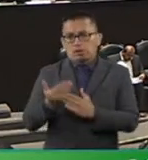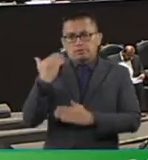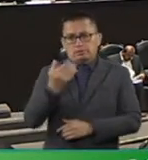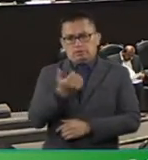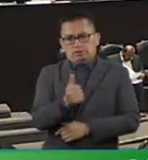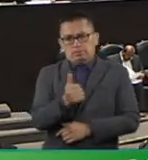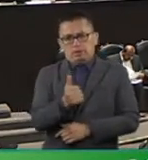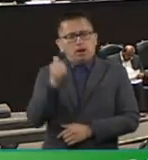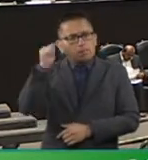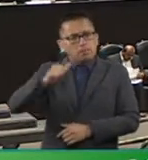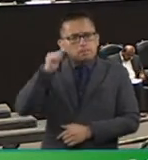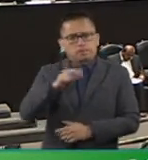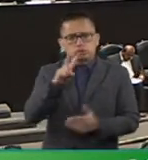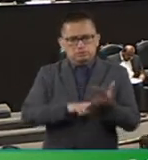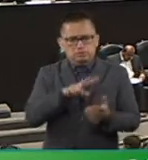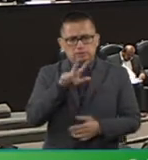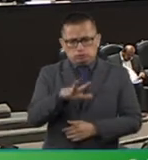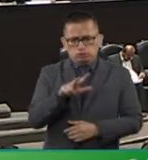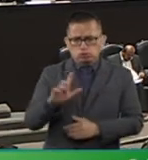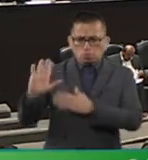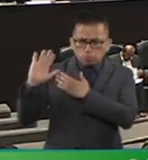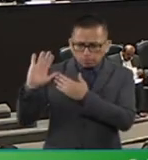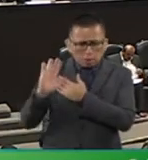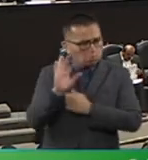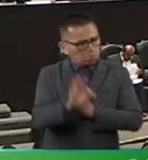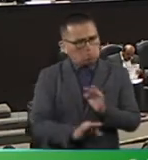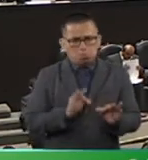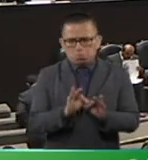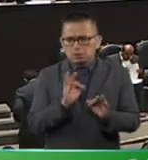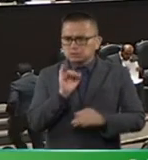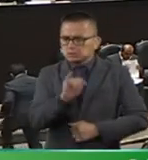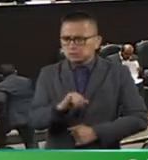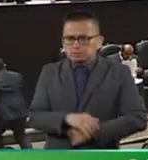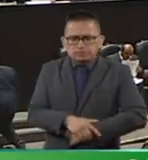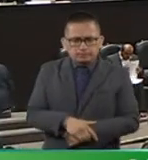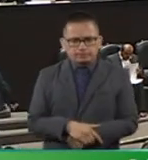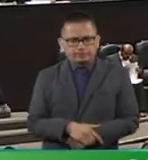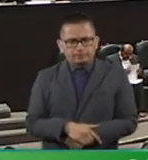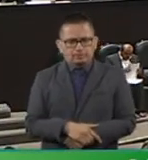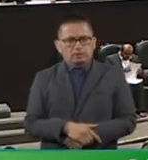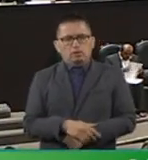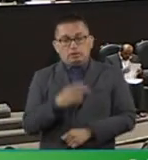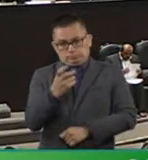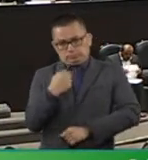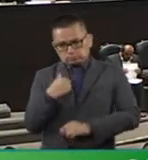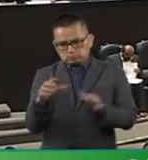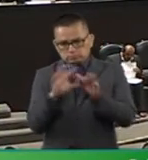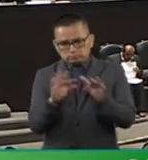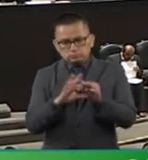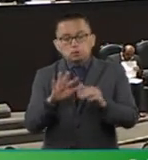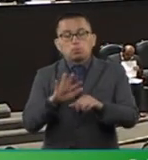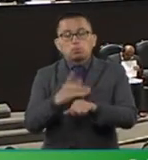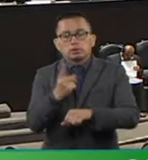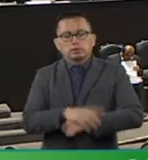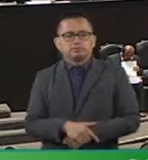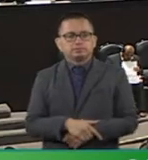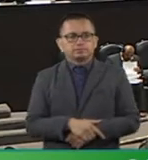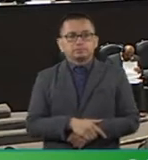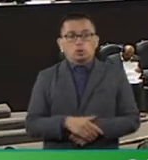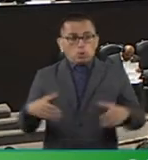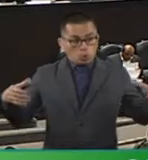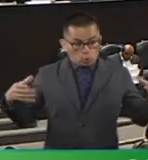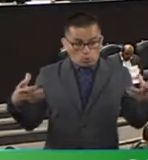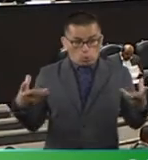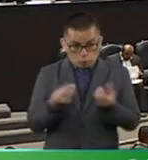2018. Traigo esto a colación porque la construcción colectiva en respeto a la diversidad y